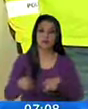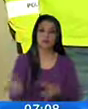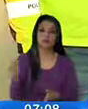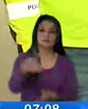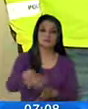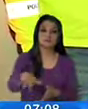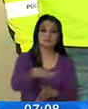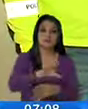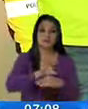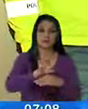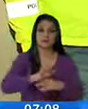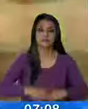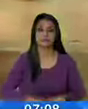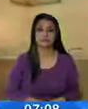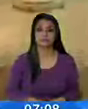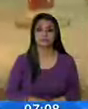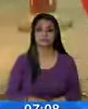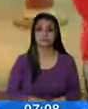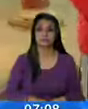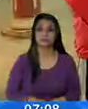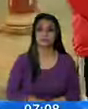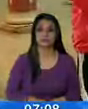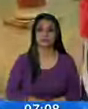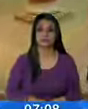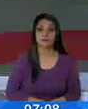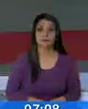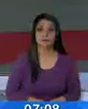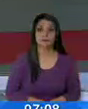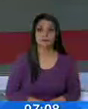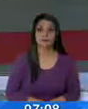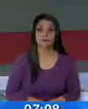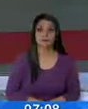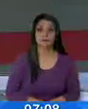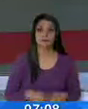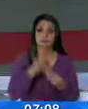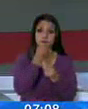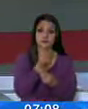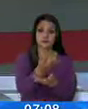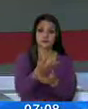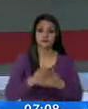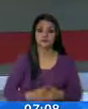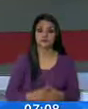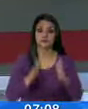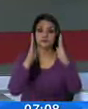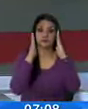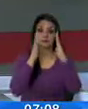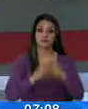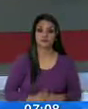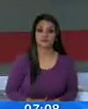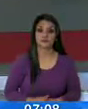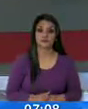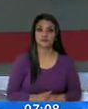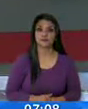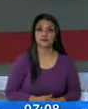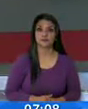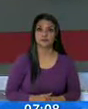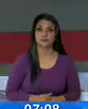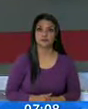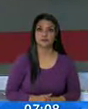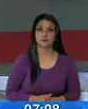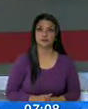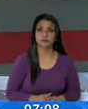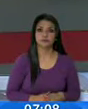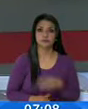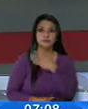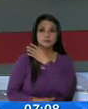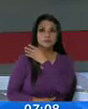país. En Quito informó Iván Casamen. Vamos a contarles ahora, mucha atención, cómo pues